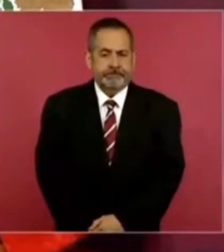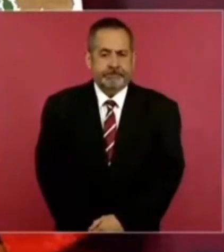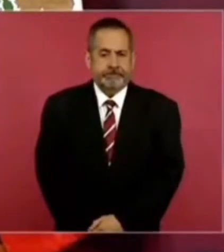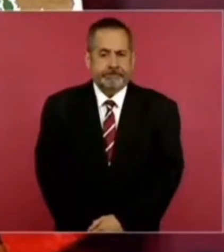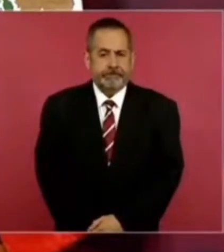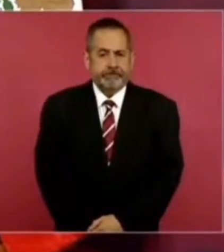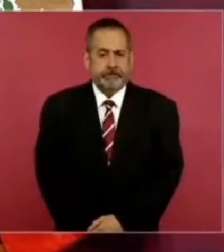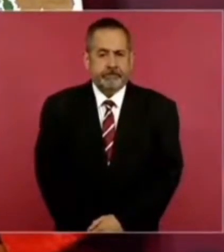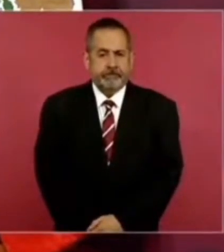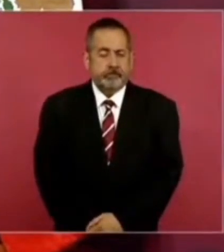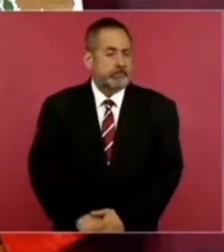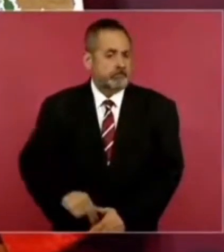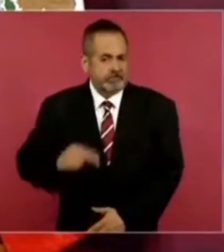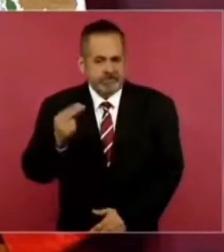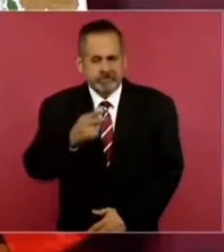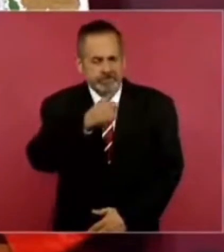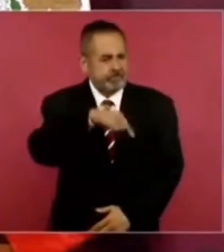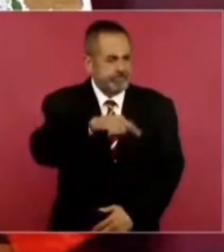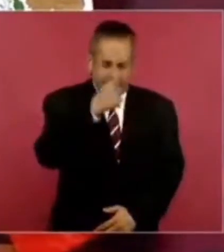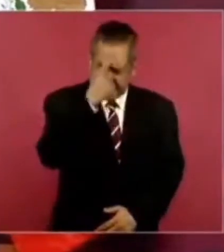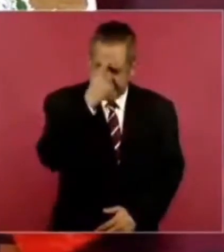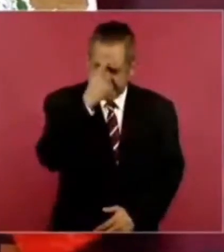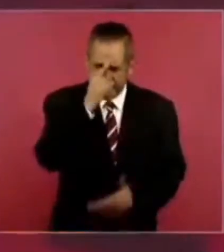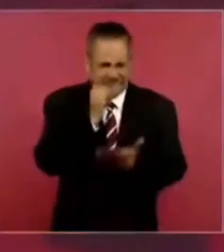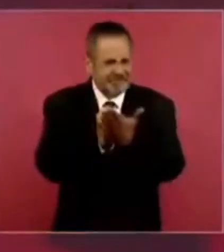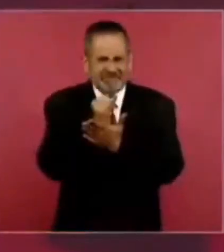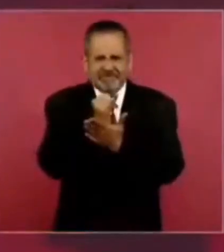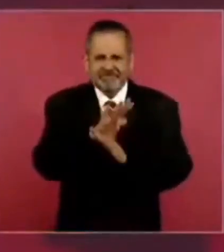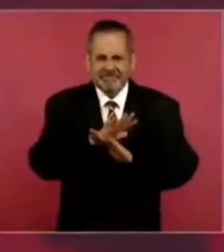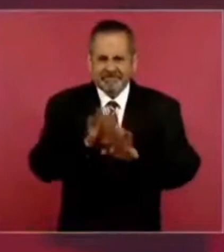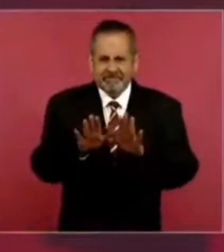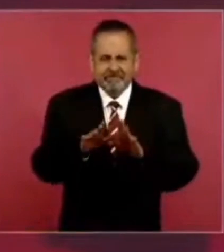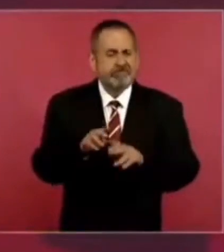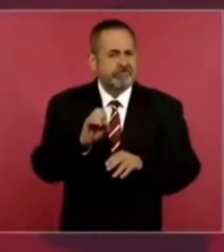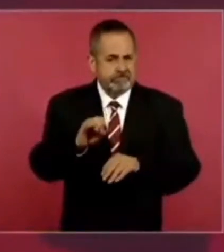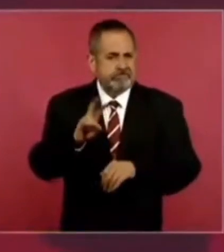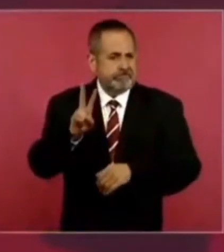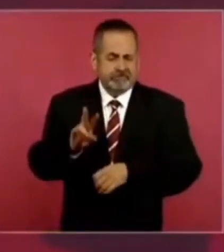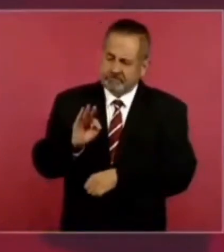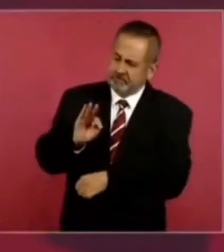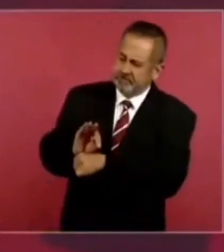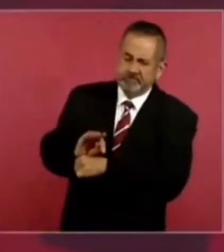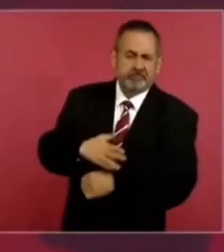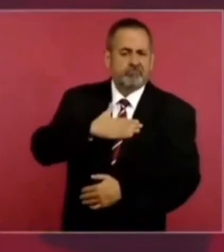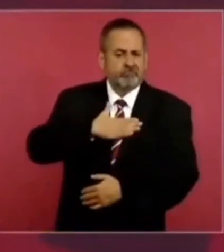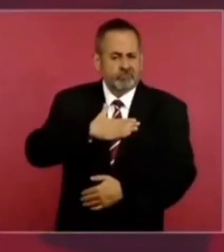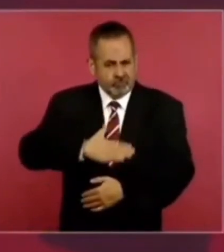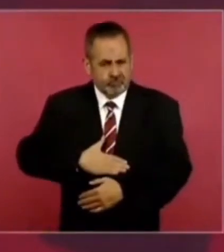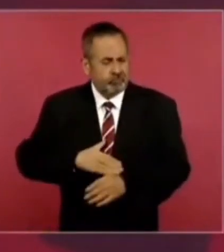que hay una definición de que se está a favor de la justicia,